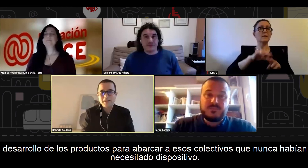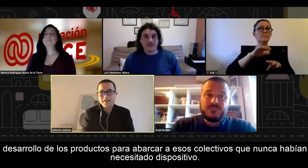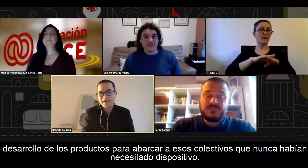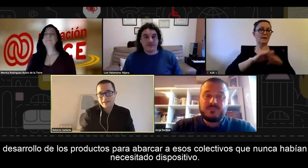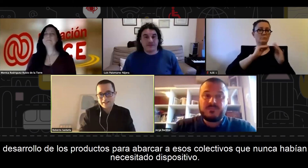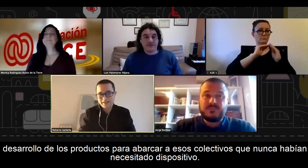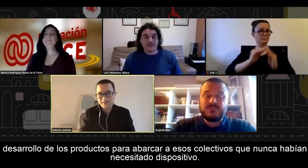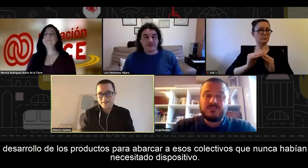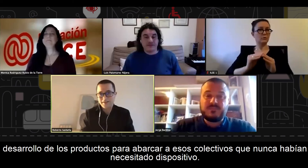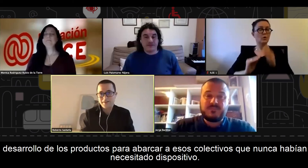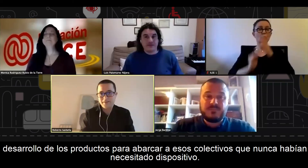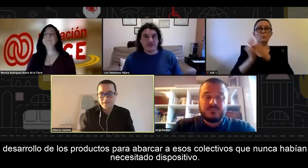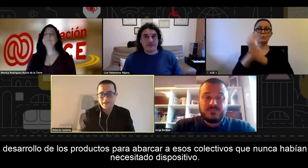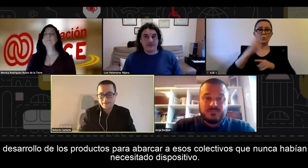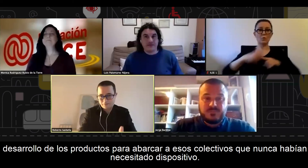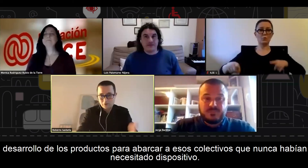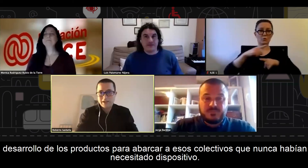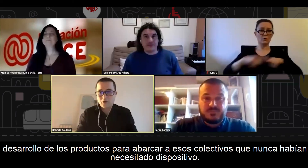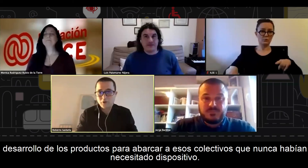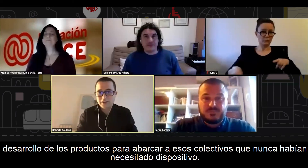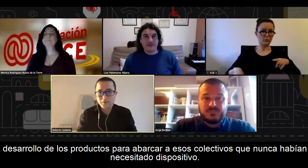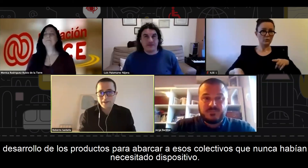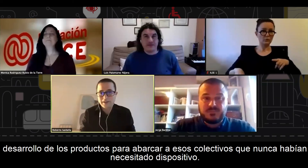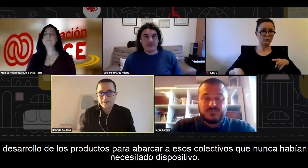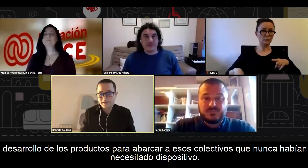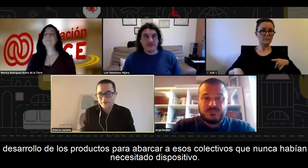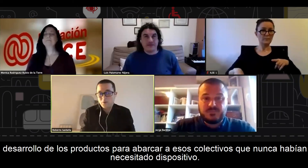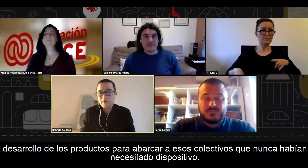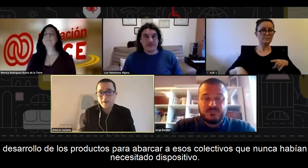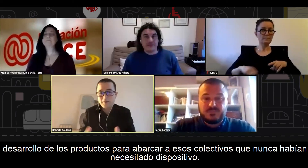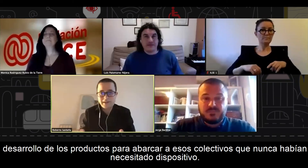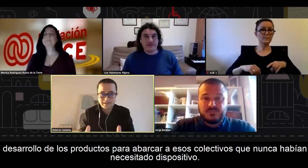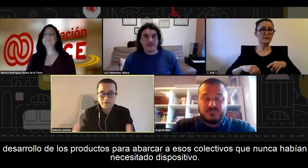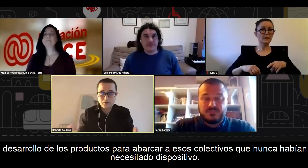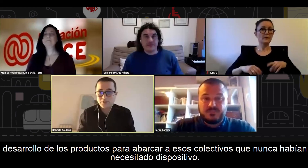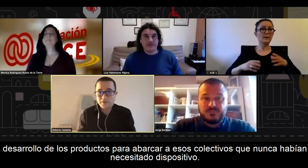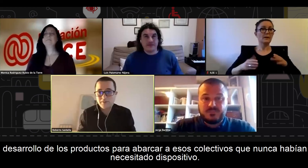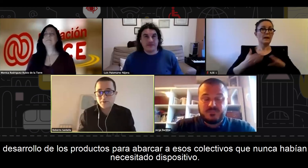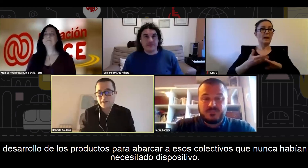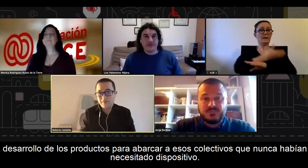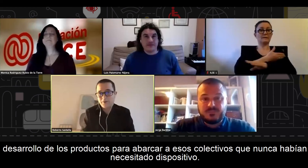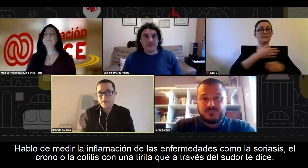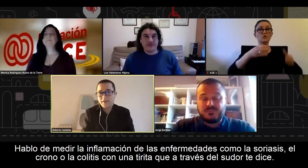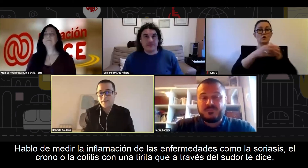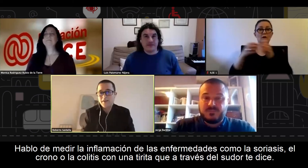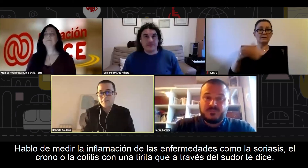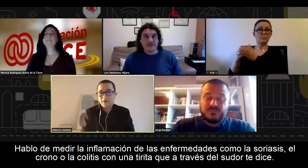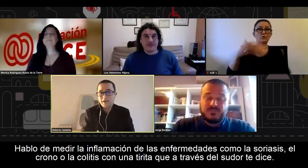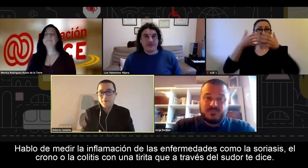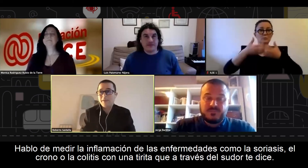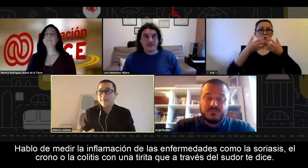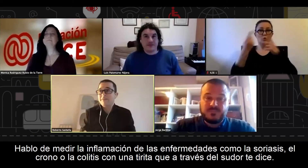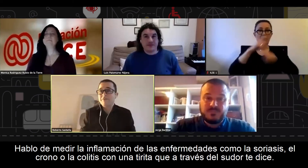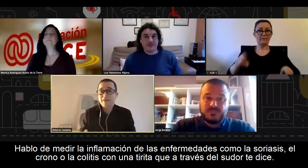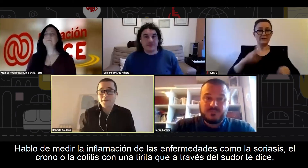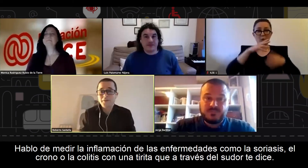para abarcar a esos colectivos que nunca, por ejemplo, habían necesitado un dispositivo. Hablo de, por ejemplo, medir